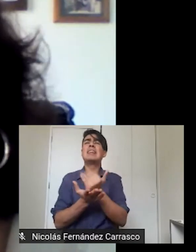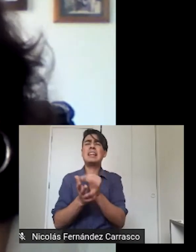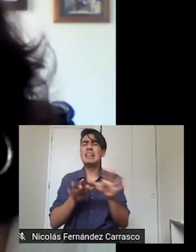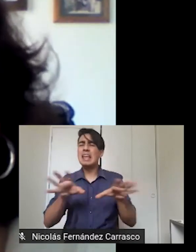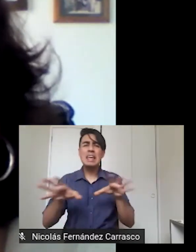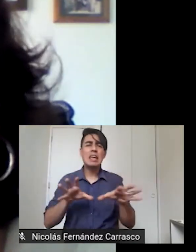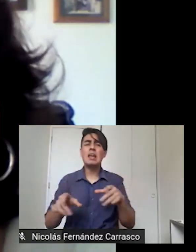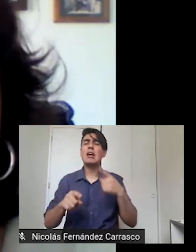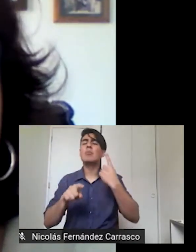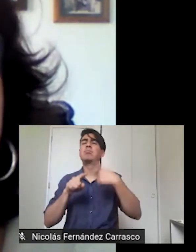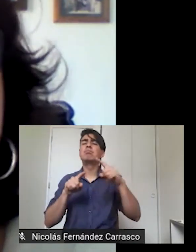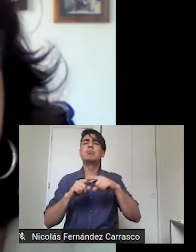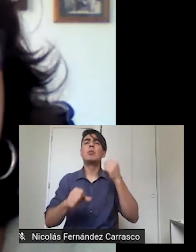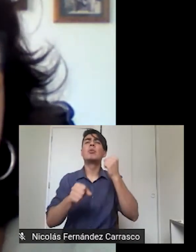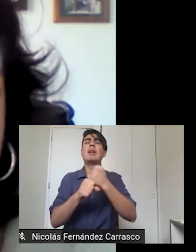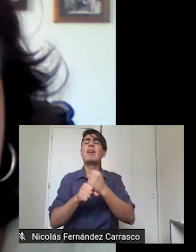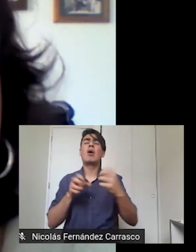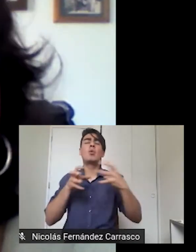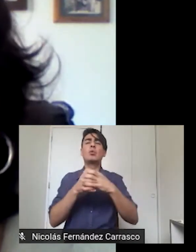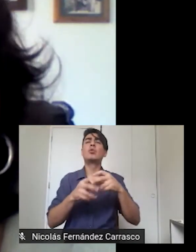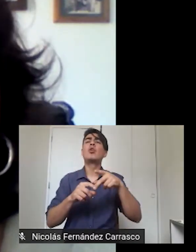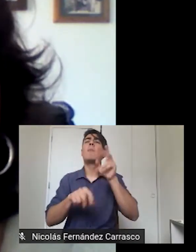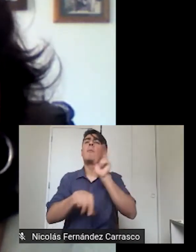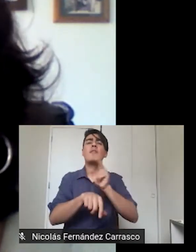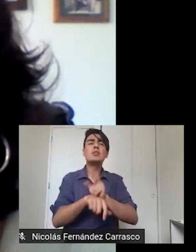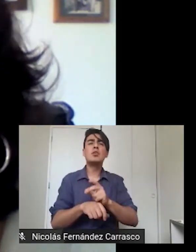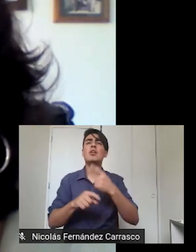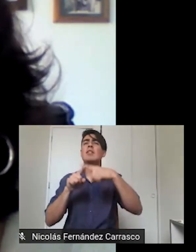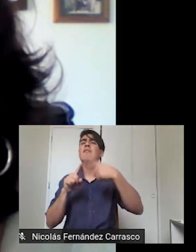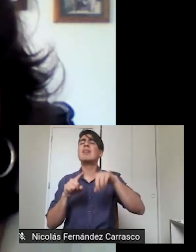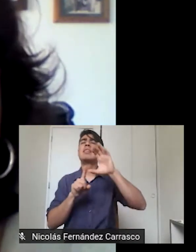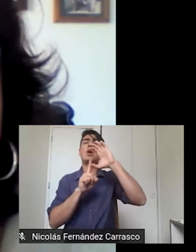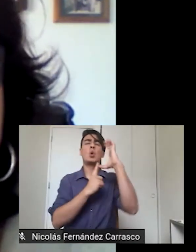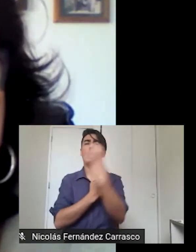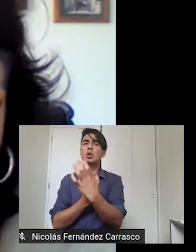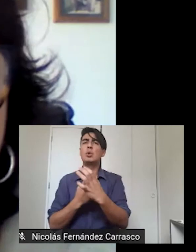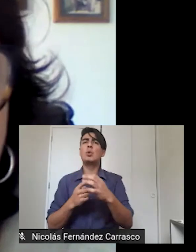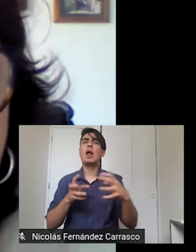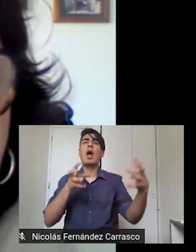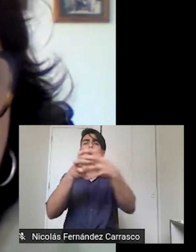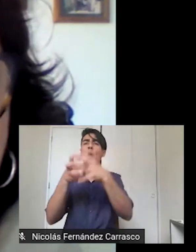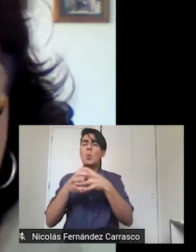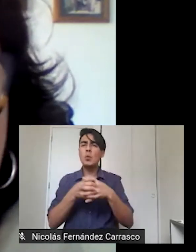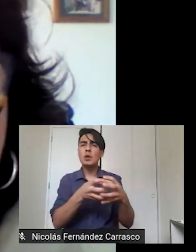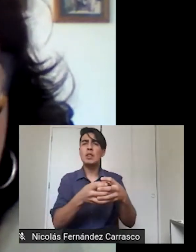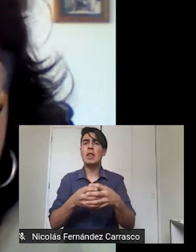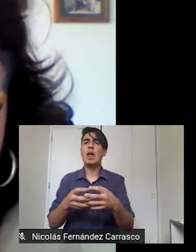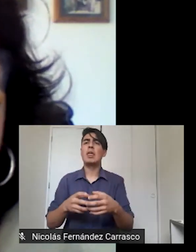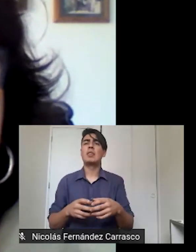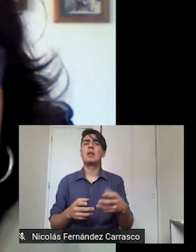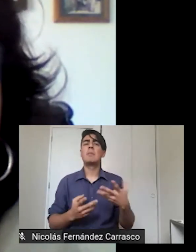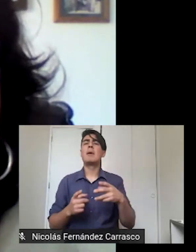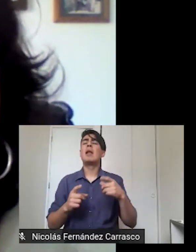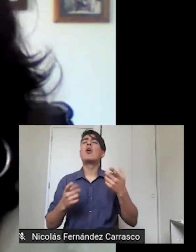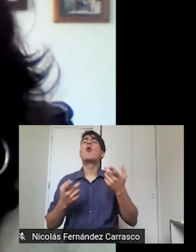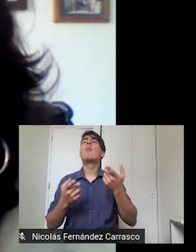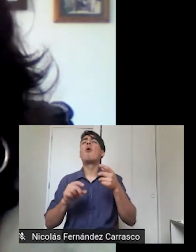o comunidades que tienen enfoques muy tradicionales para enfrentar esto y abrirse a la diversidad y la